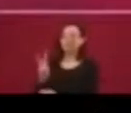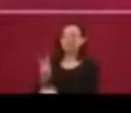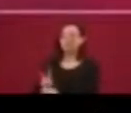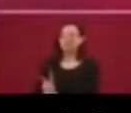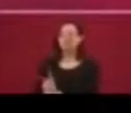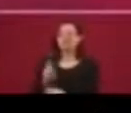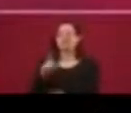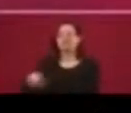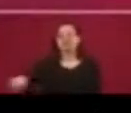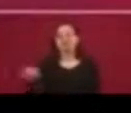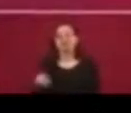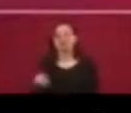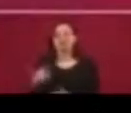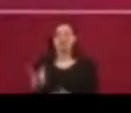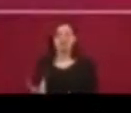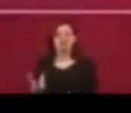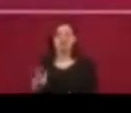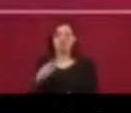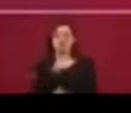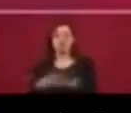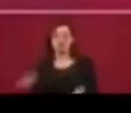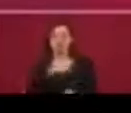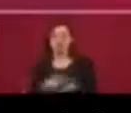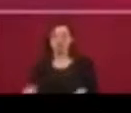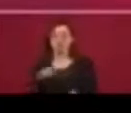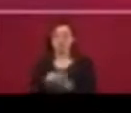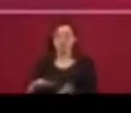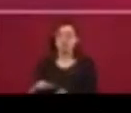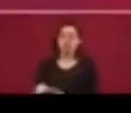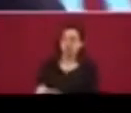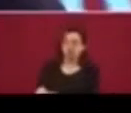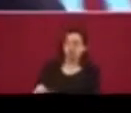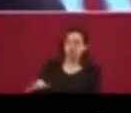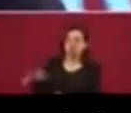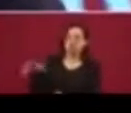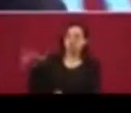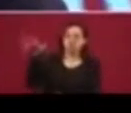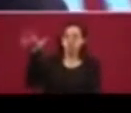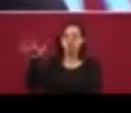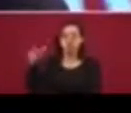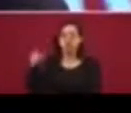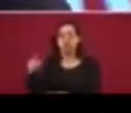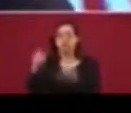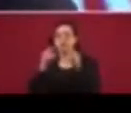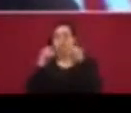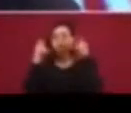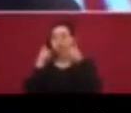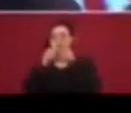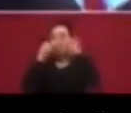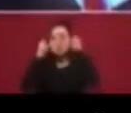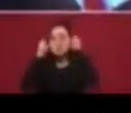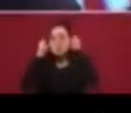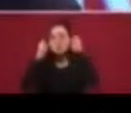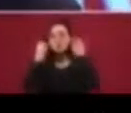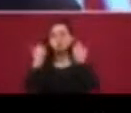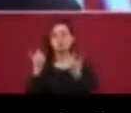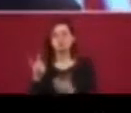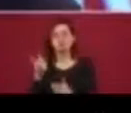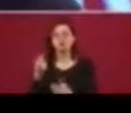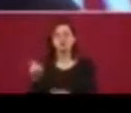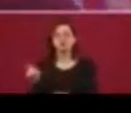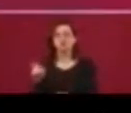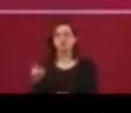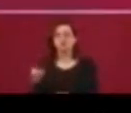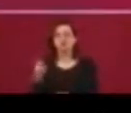acopio desmedido sobre todo del tema de cubrebocas por parte